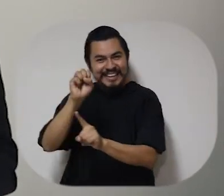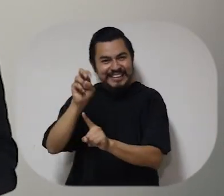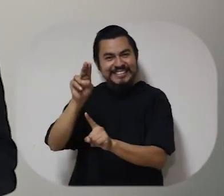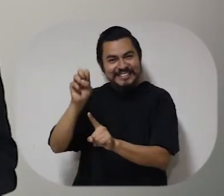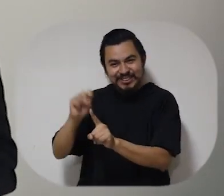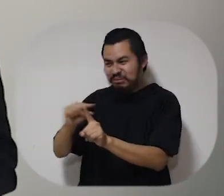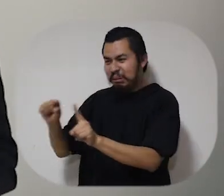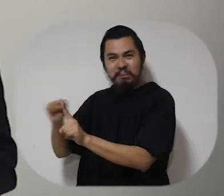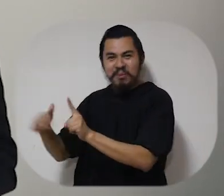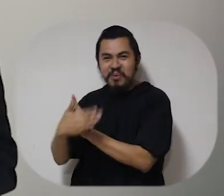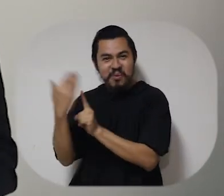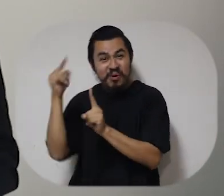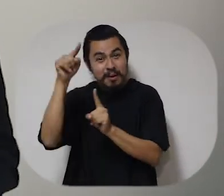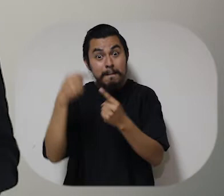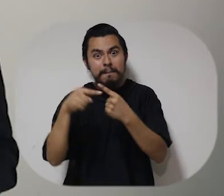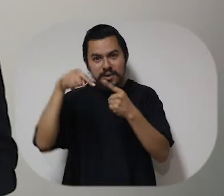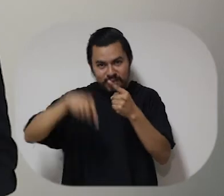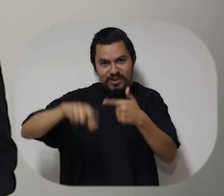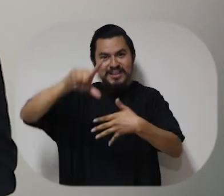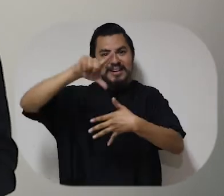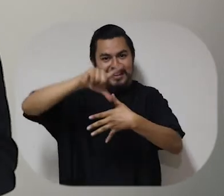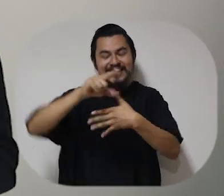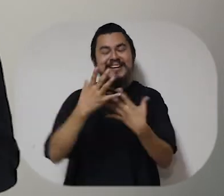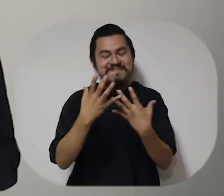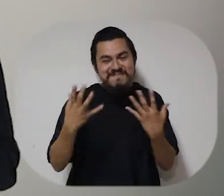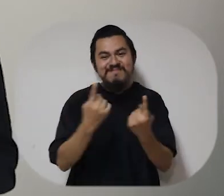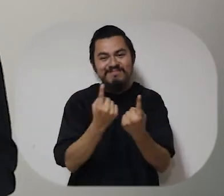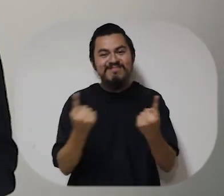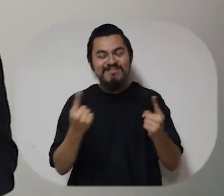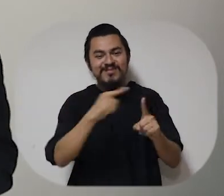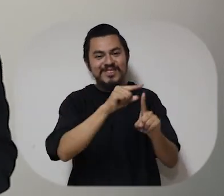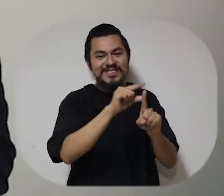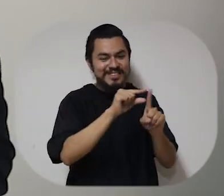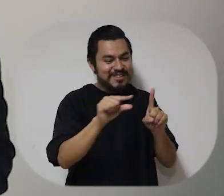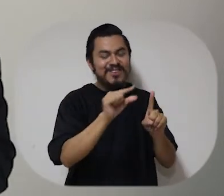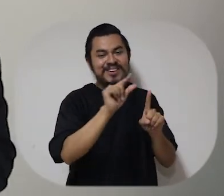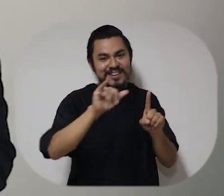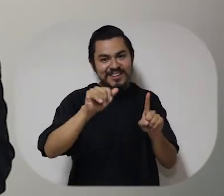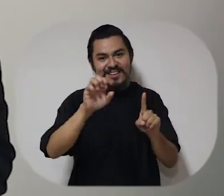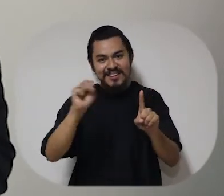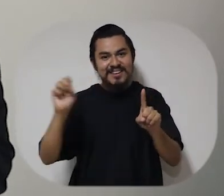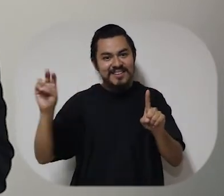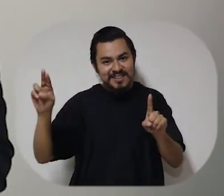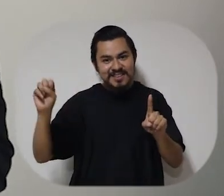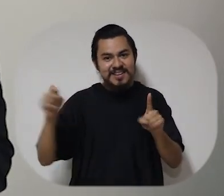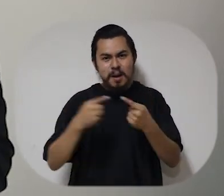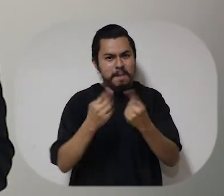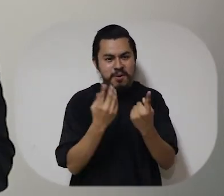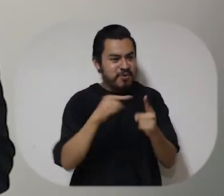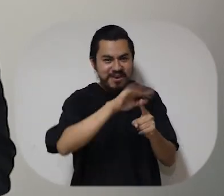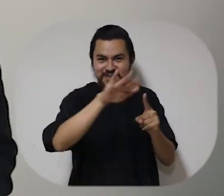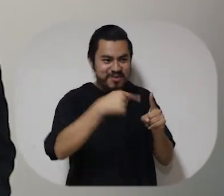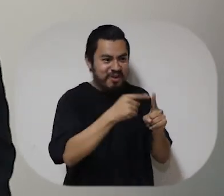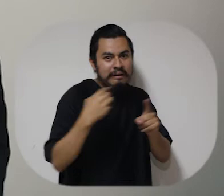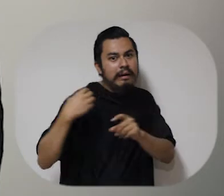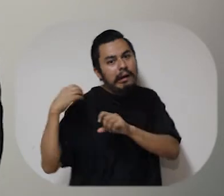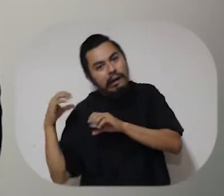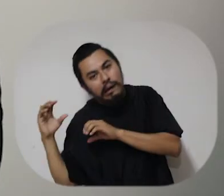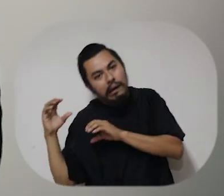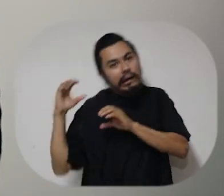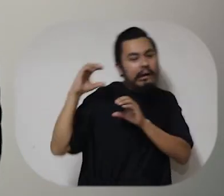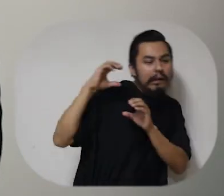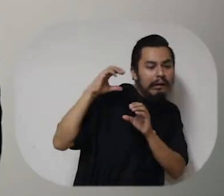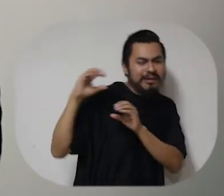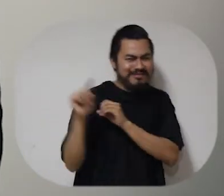otro Jesús que haya cargado la cruz. Pero lo que les quiero decir con este punto es que lo importante es conocer